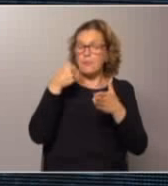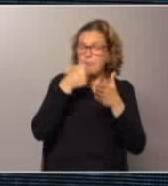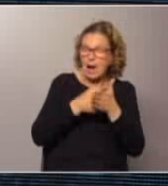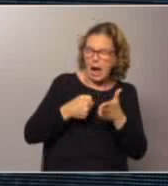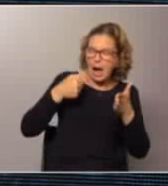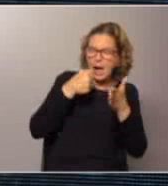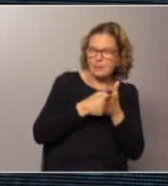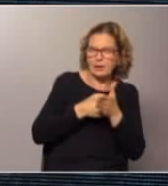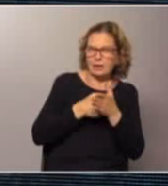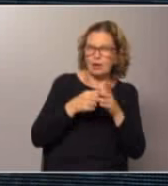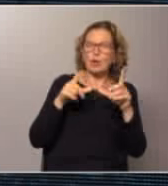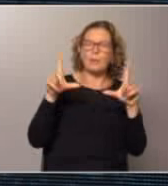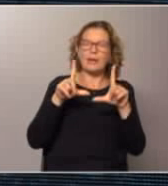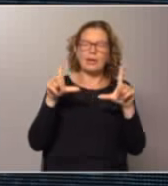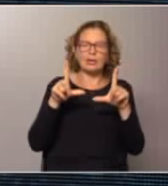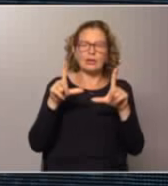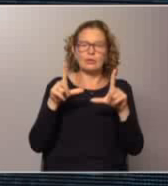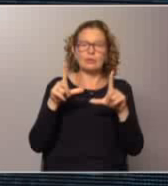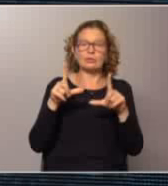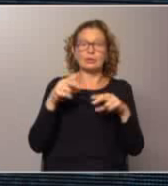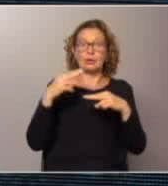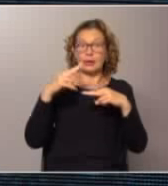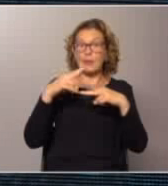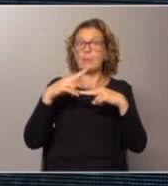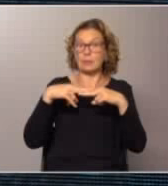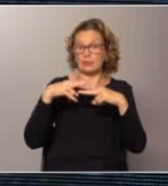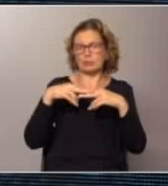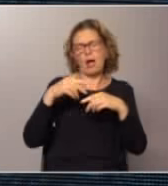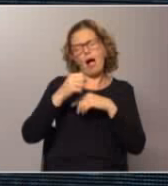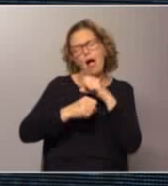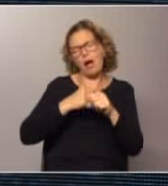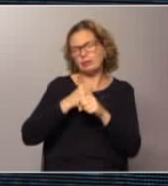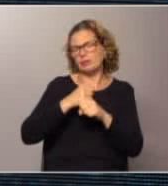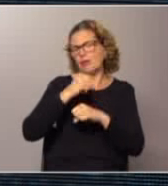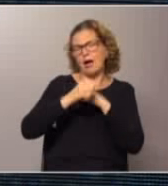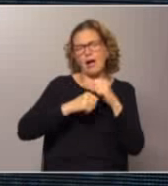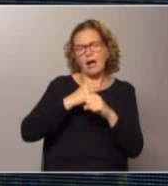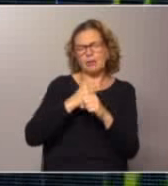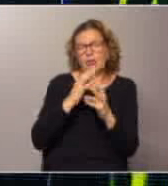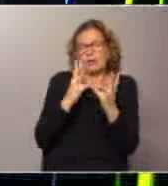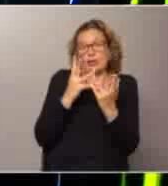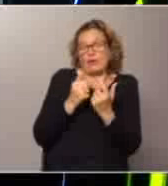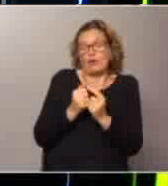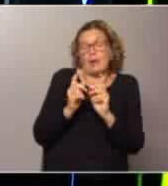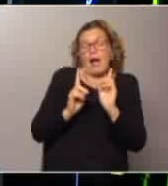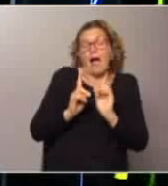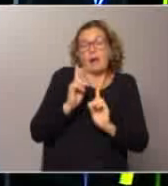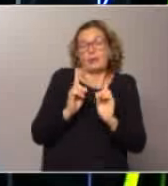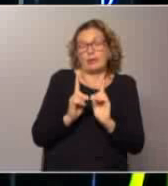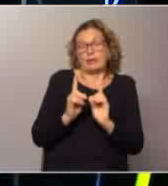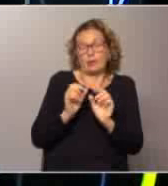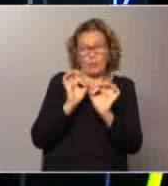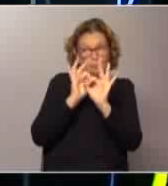por este episodio cuando en realidad las plataformas hace años que hacen esto de maneras algunas veces muy